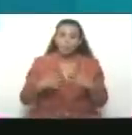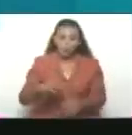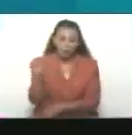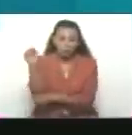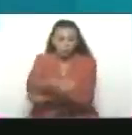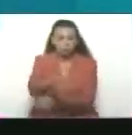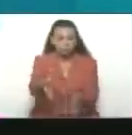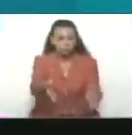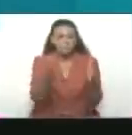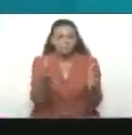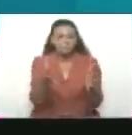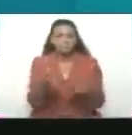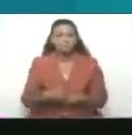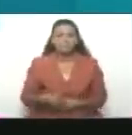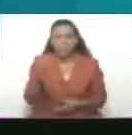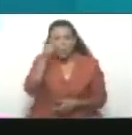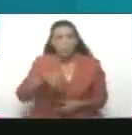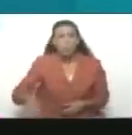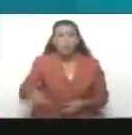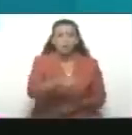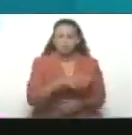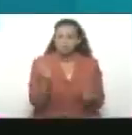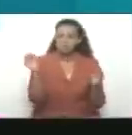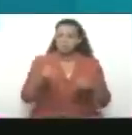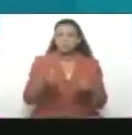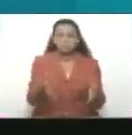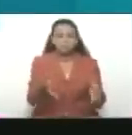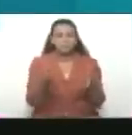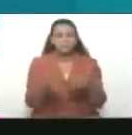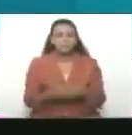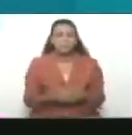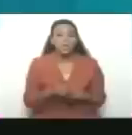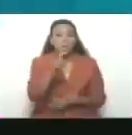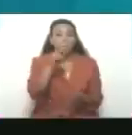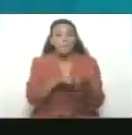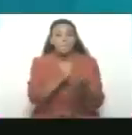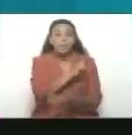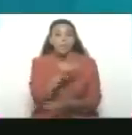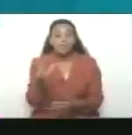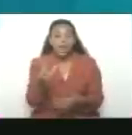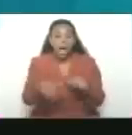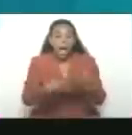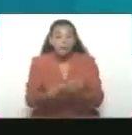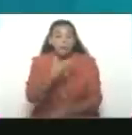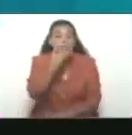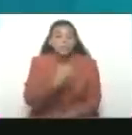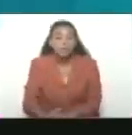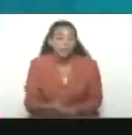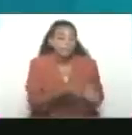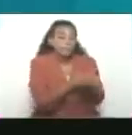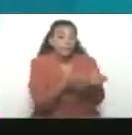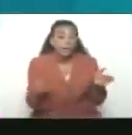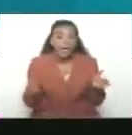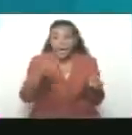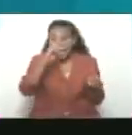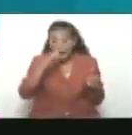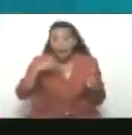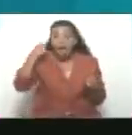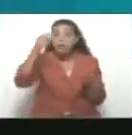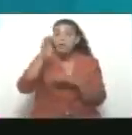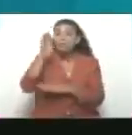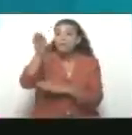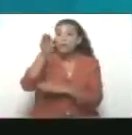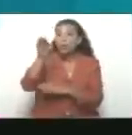victoria de nuestro pueblo en lo que resta el 2023 y en los años que están por